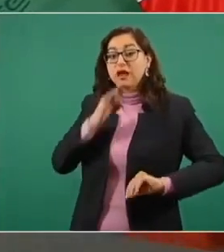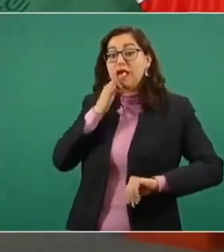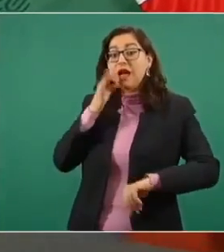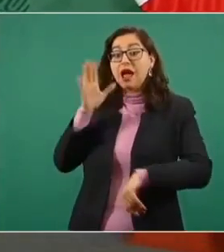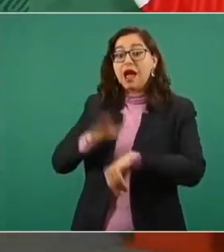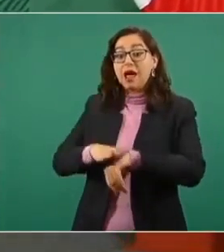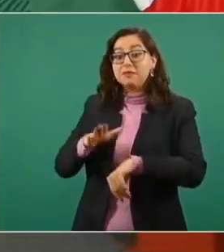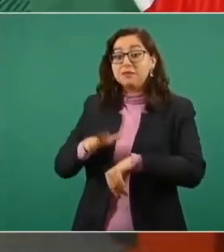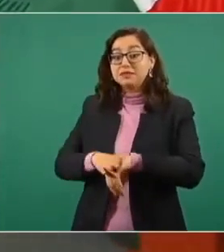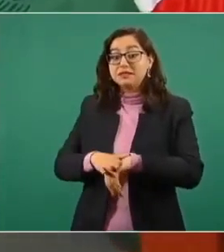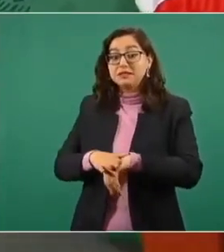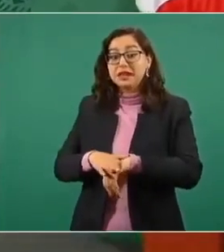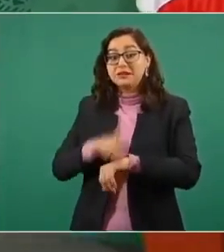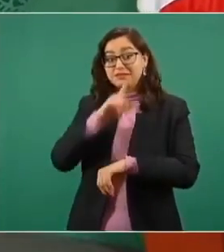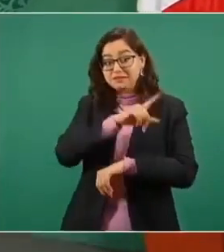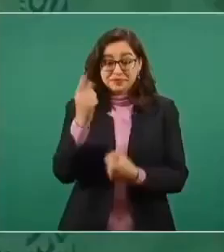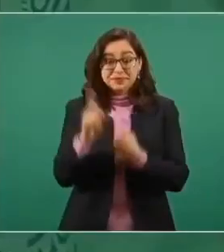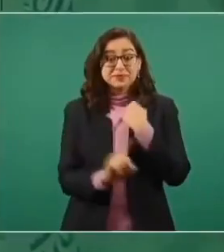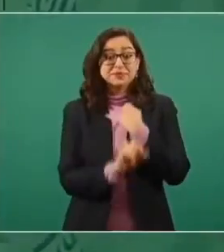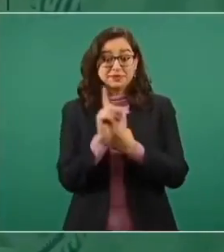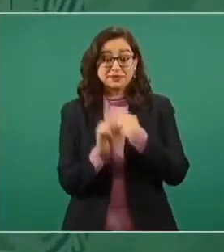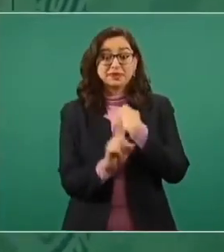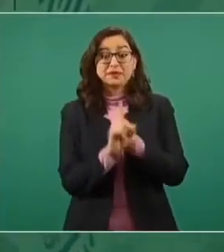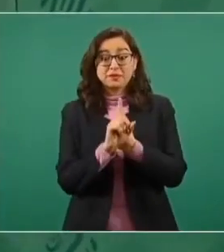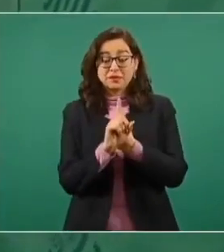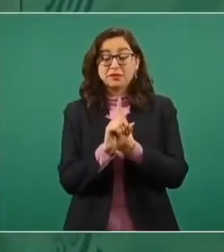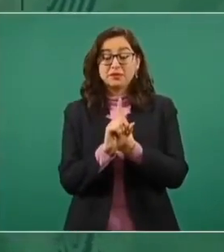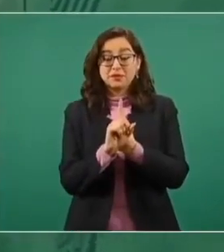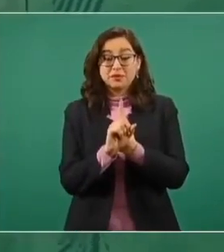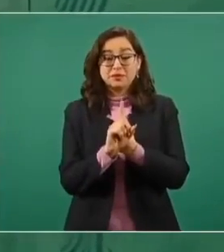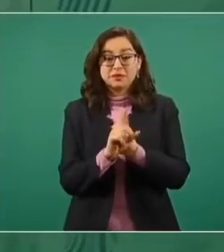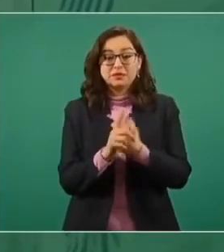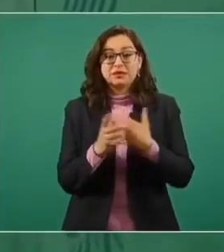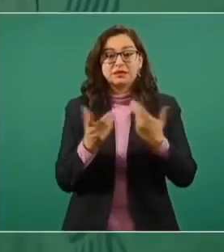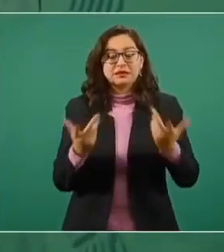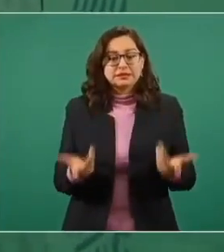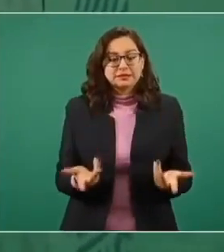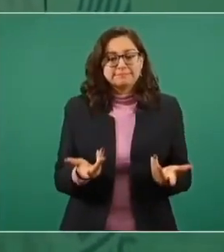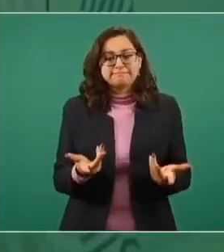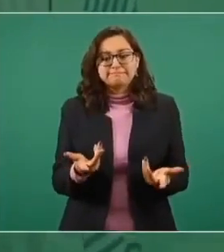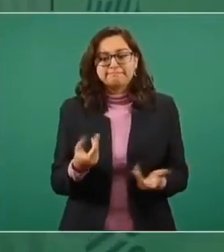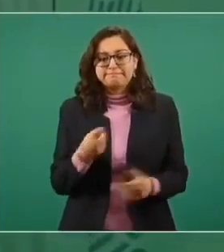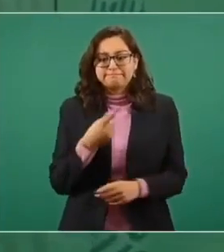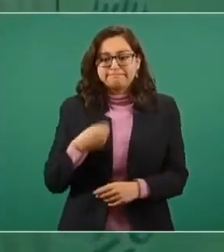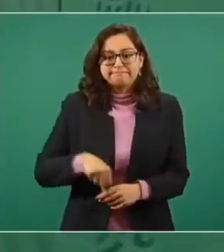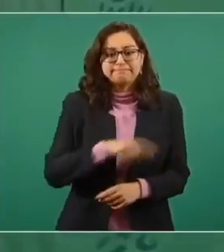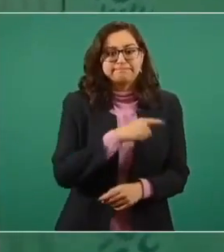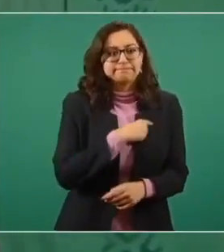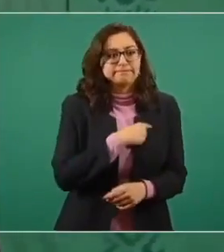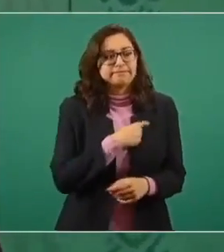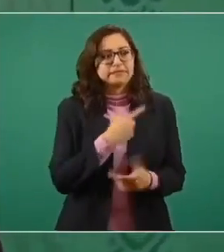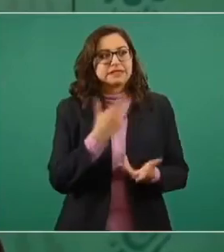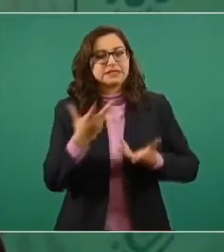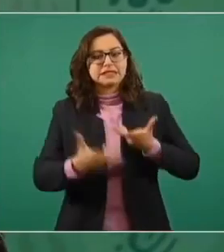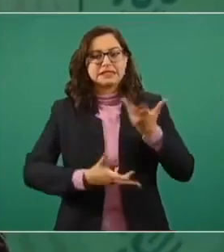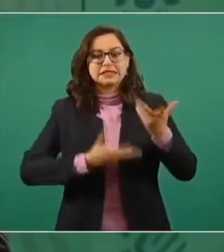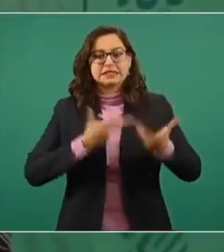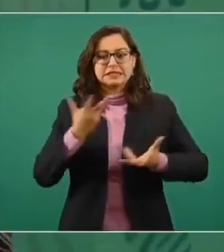declarado emergencia en Texas. Nosotros estamos enfrentando el